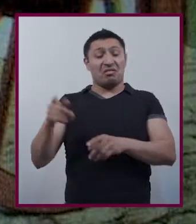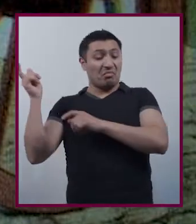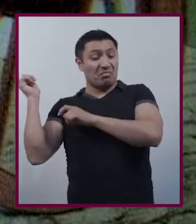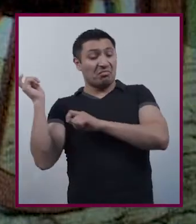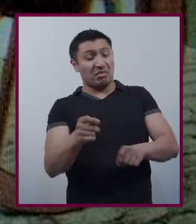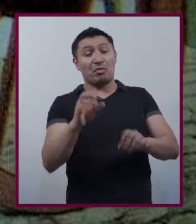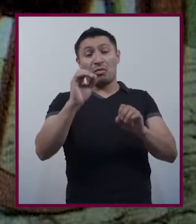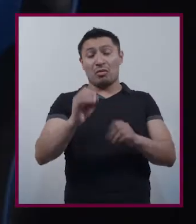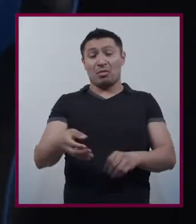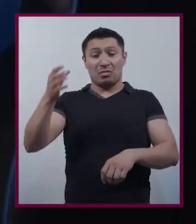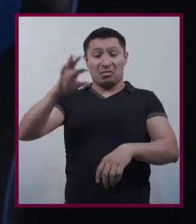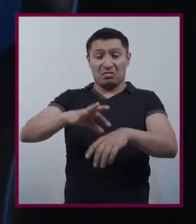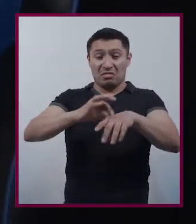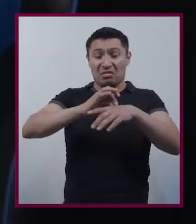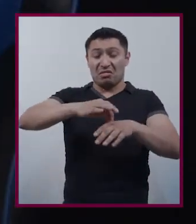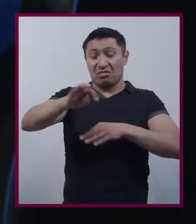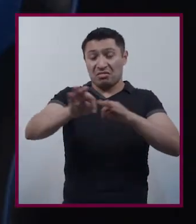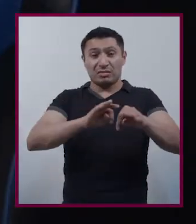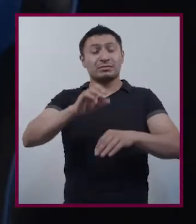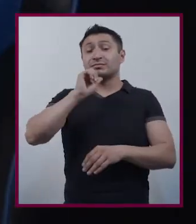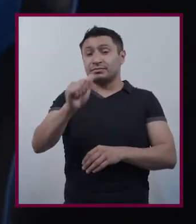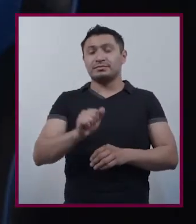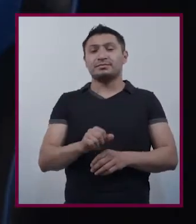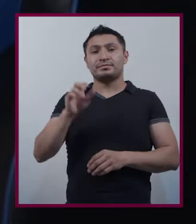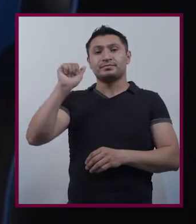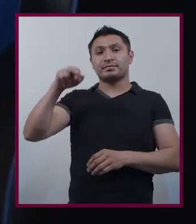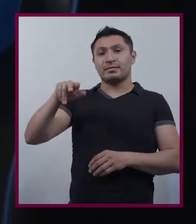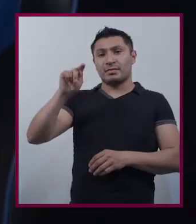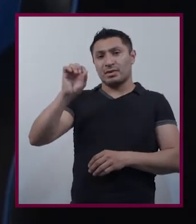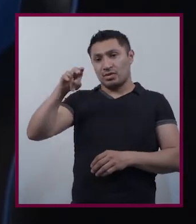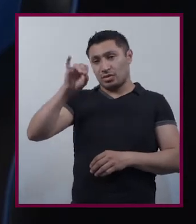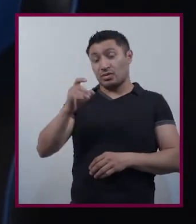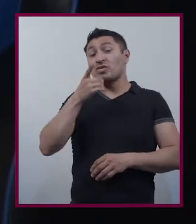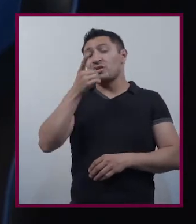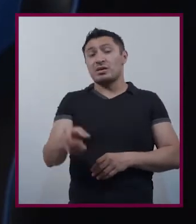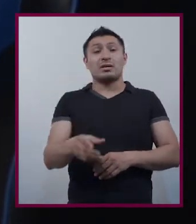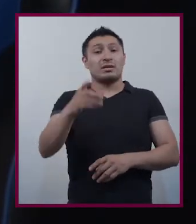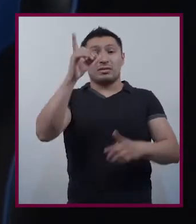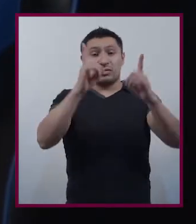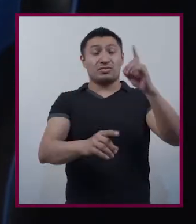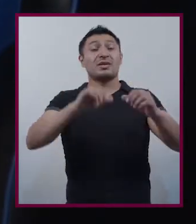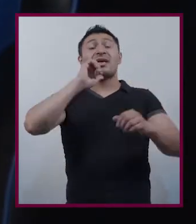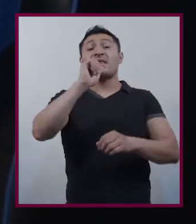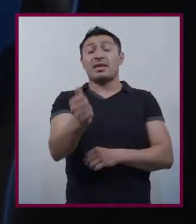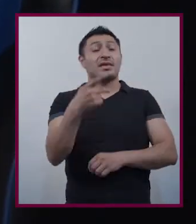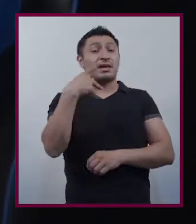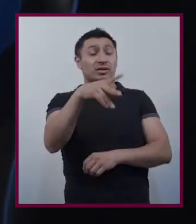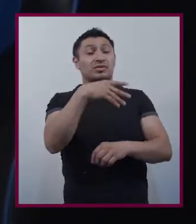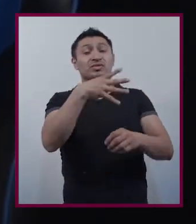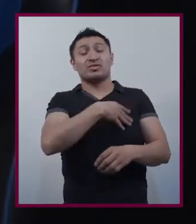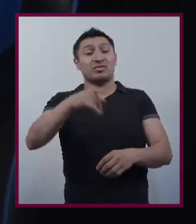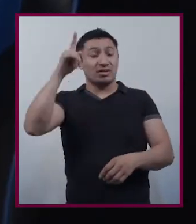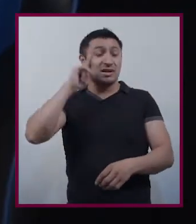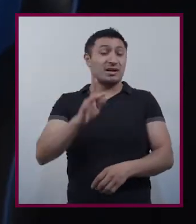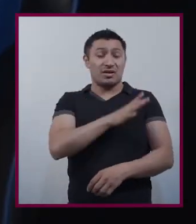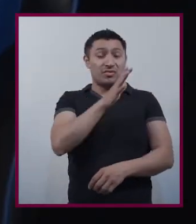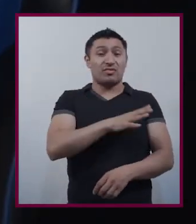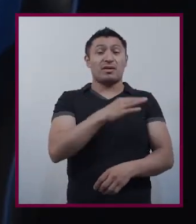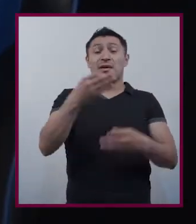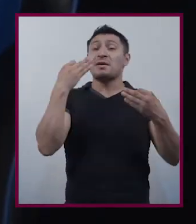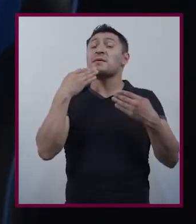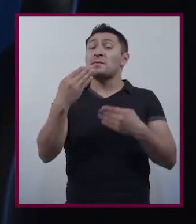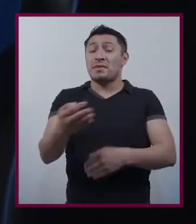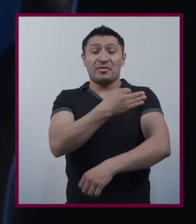o carnicero. Antonio Rodríguez aludió que no se podía poner en duda que su hija venía de buena familia, mientras que